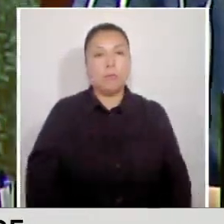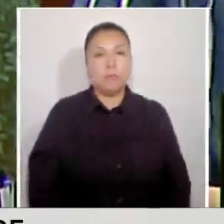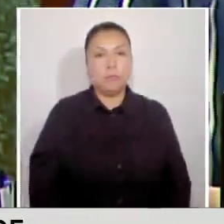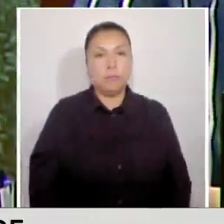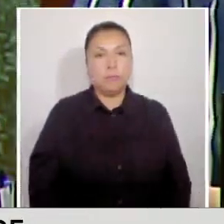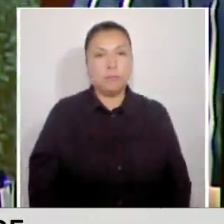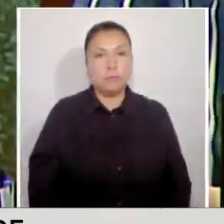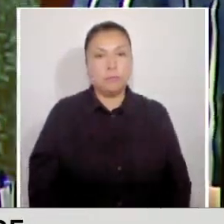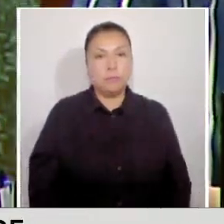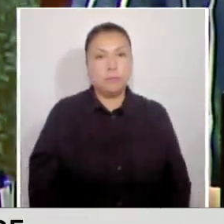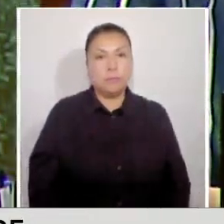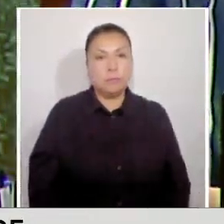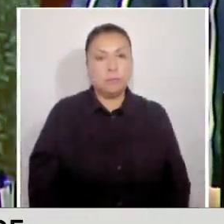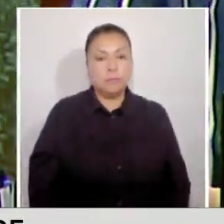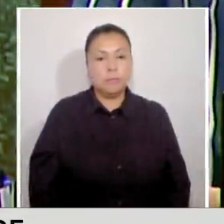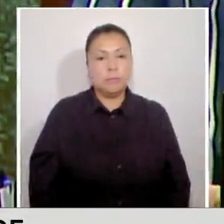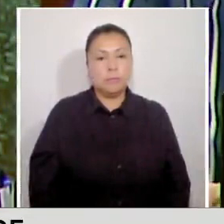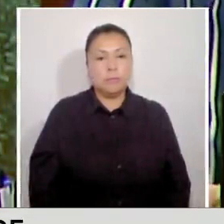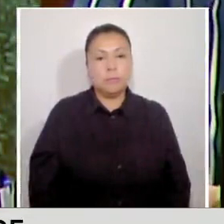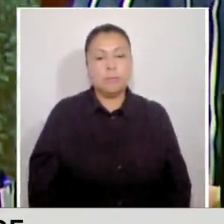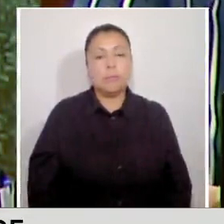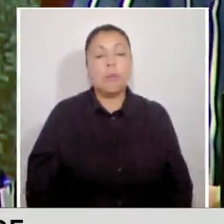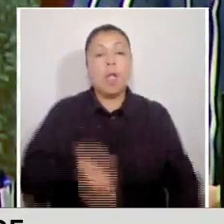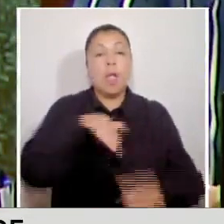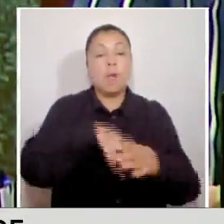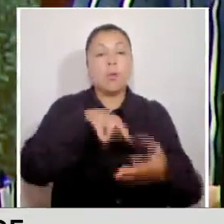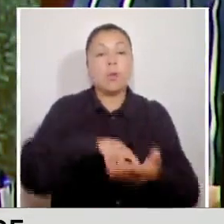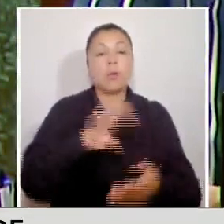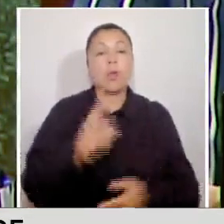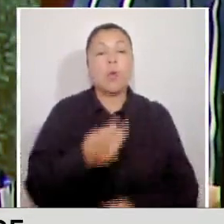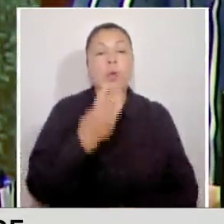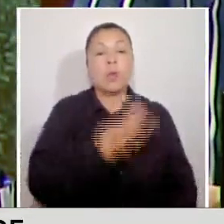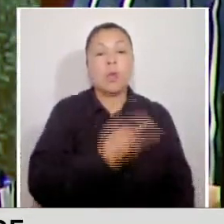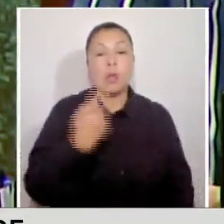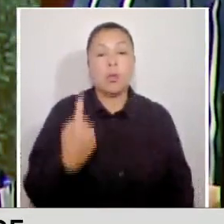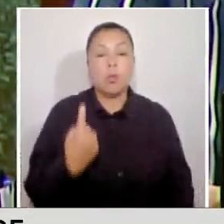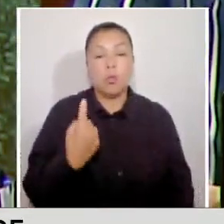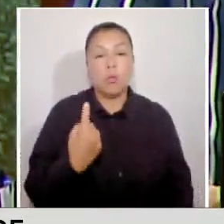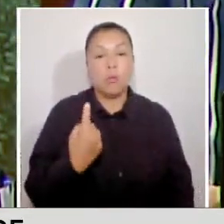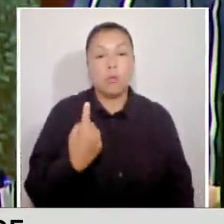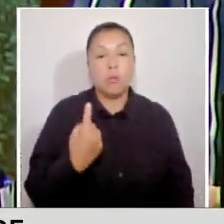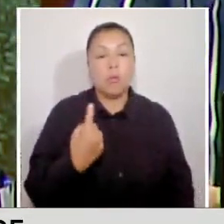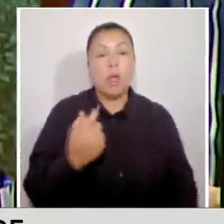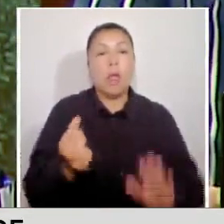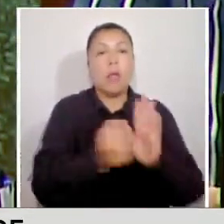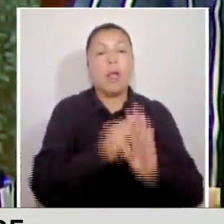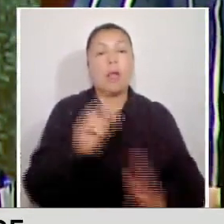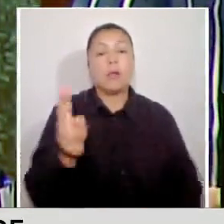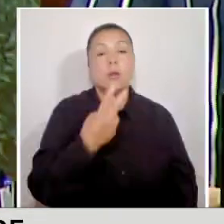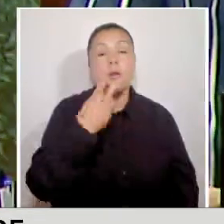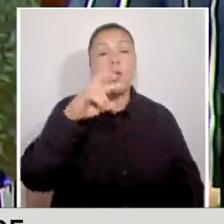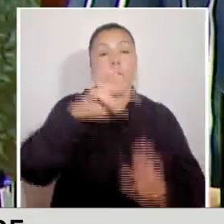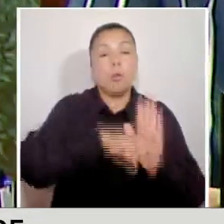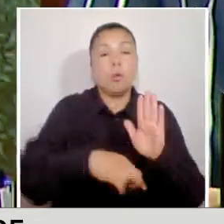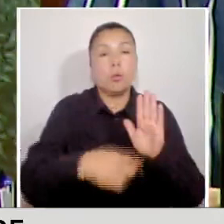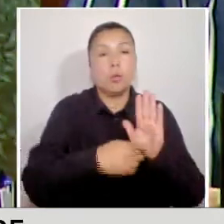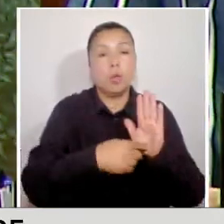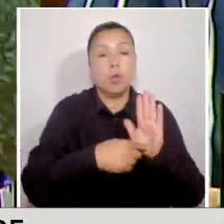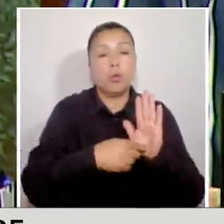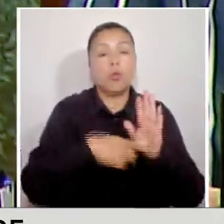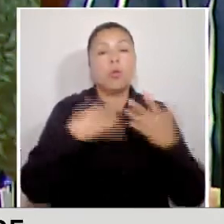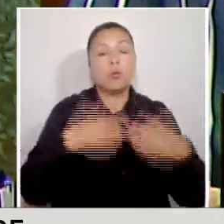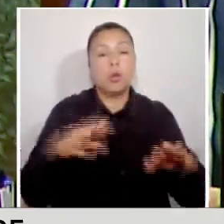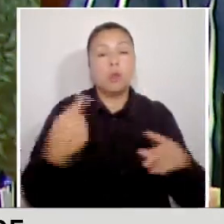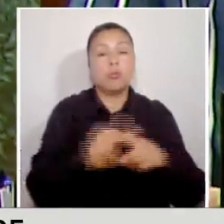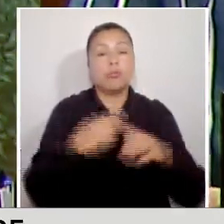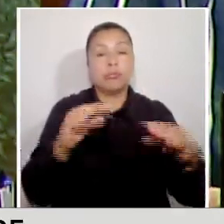aprobado en votación particular el numeral 31 del artículo segundo del proyecto en los términos propuestos por la comisión